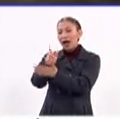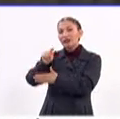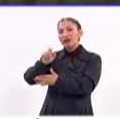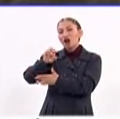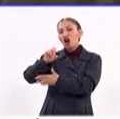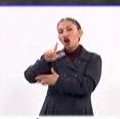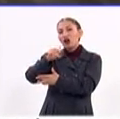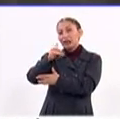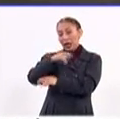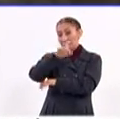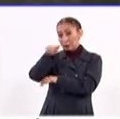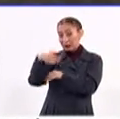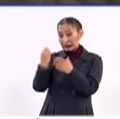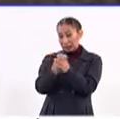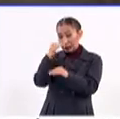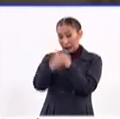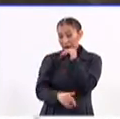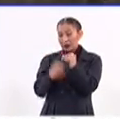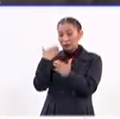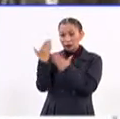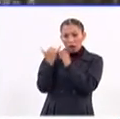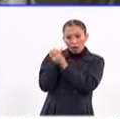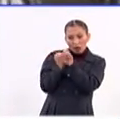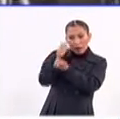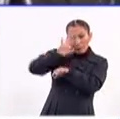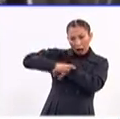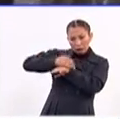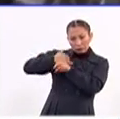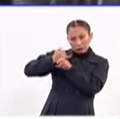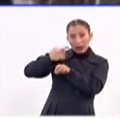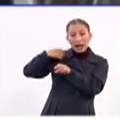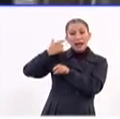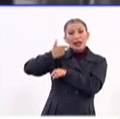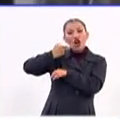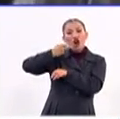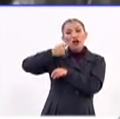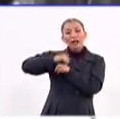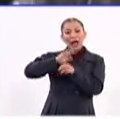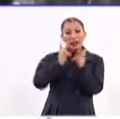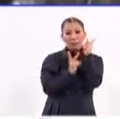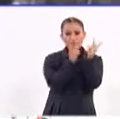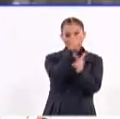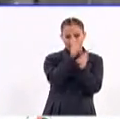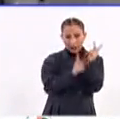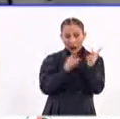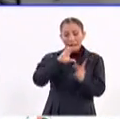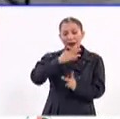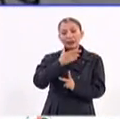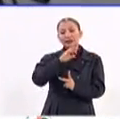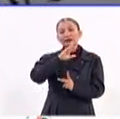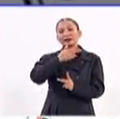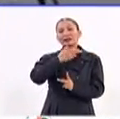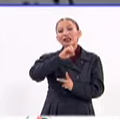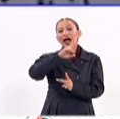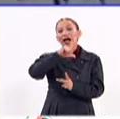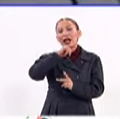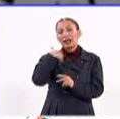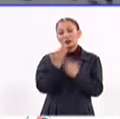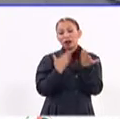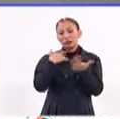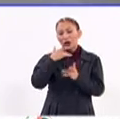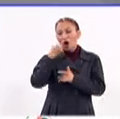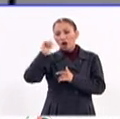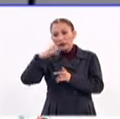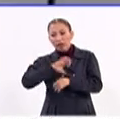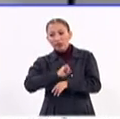teología. Fuera de clases, trabajó en estudios extracurriculares en geología y botánica. Charles terminó su carrera y se enamoró de